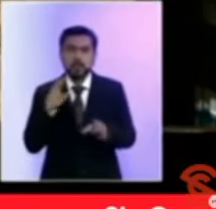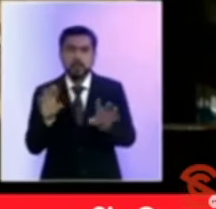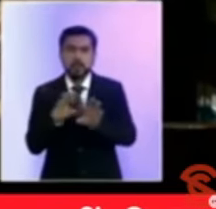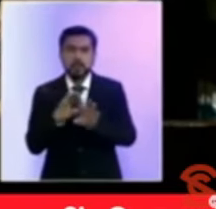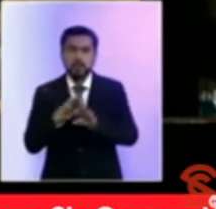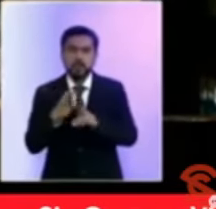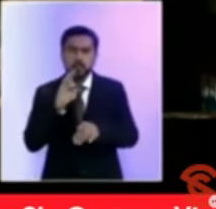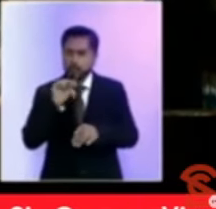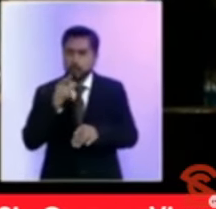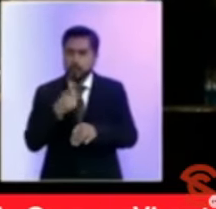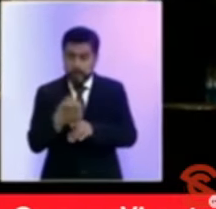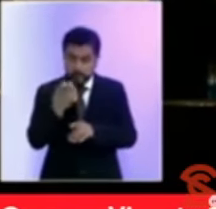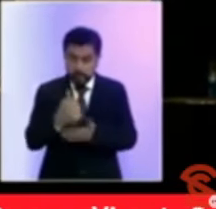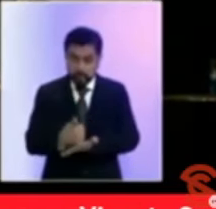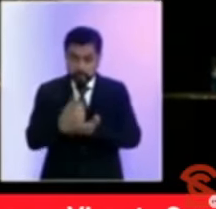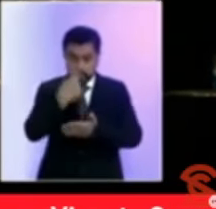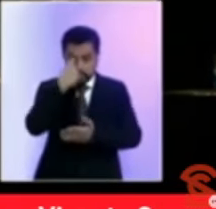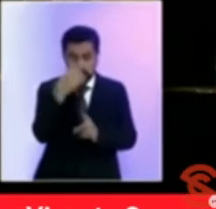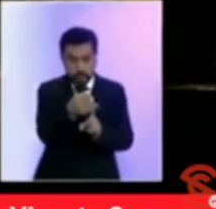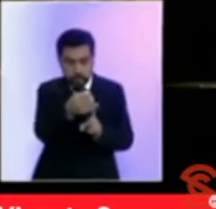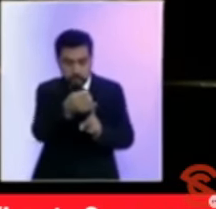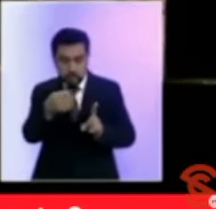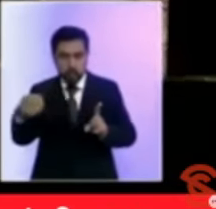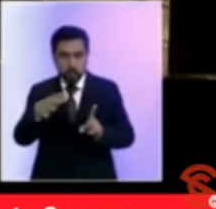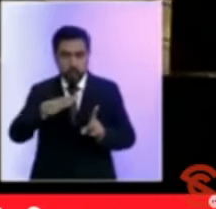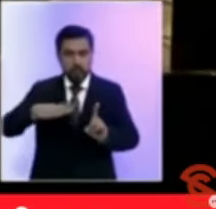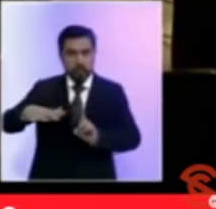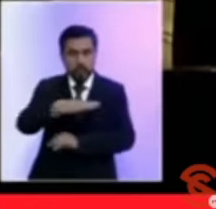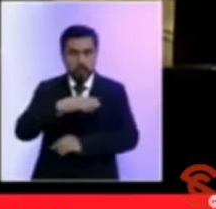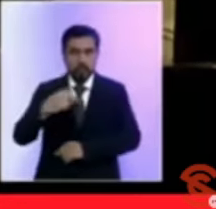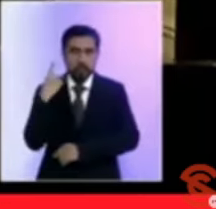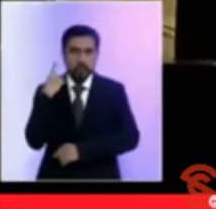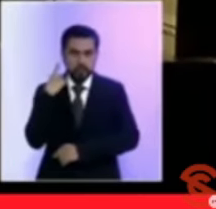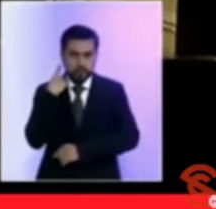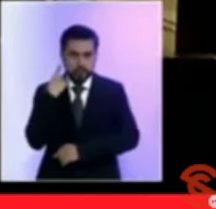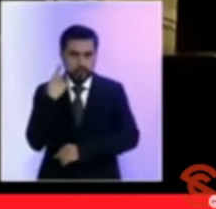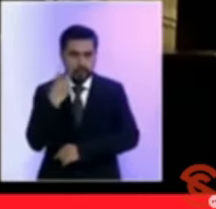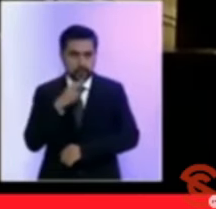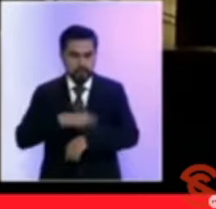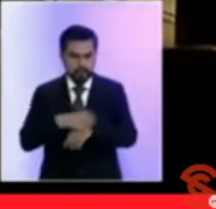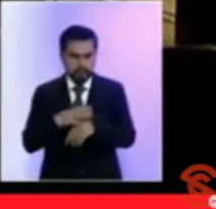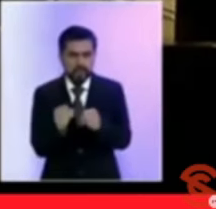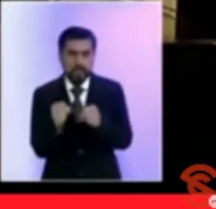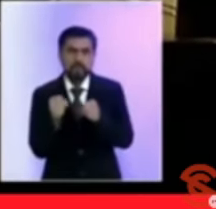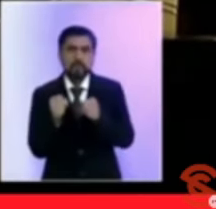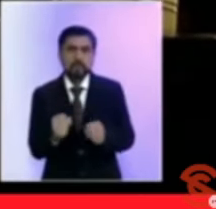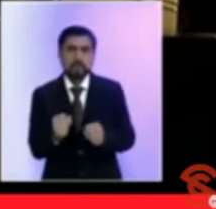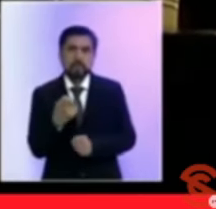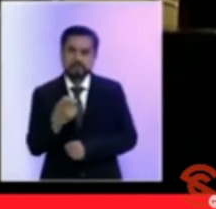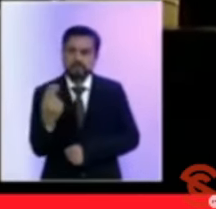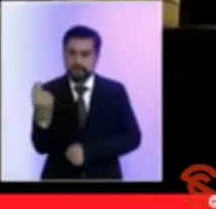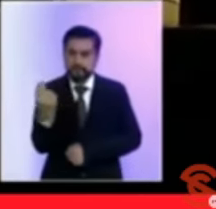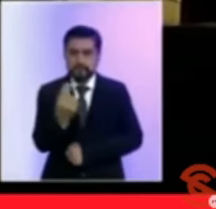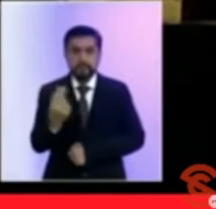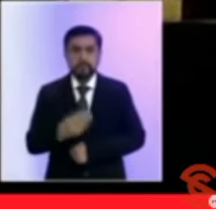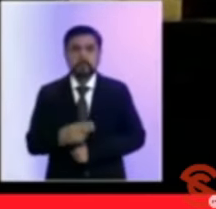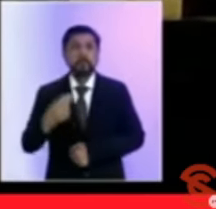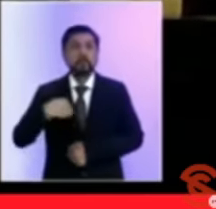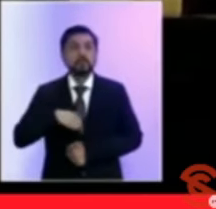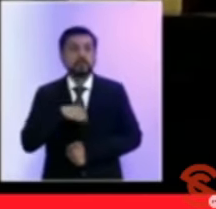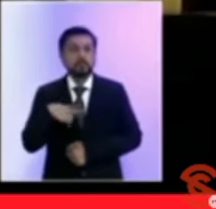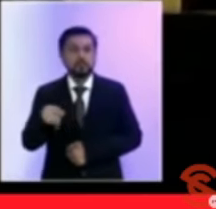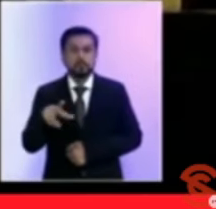político social al contrario lo fortalece afianzar demos a esta